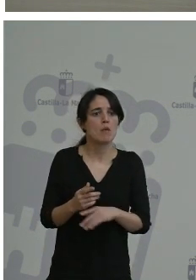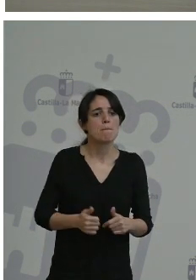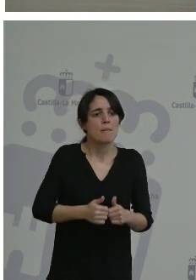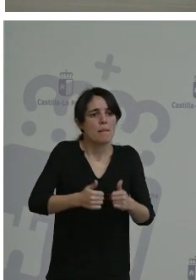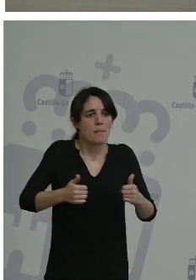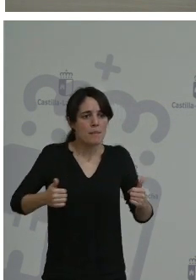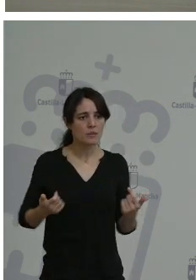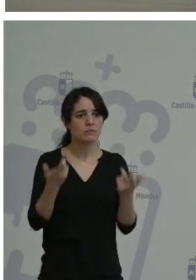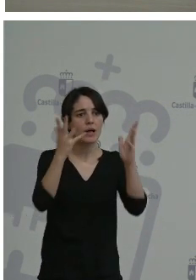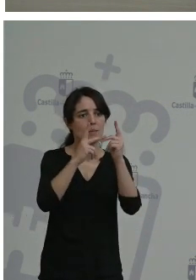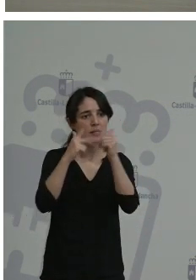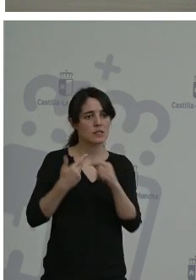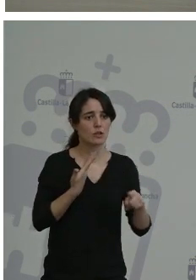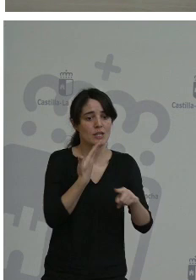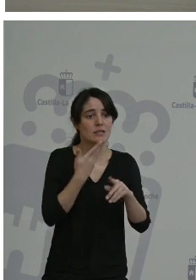los temarios.